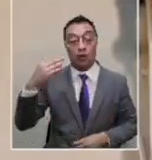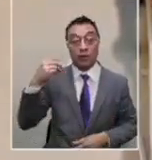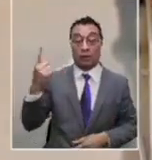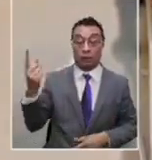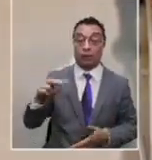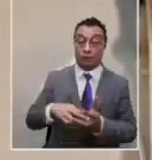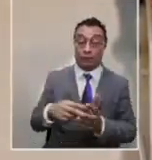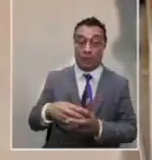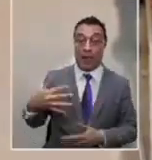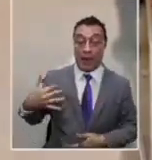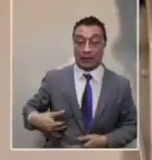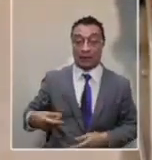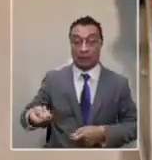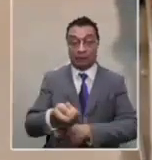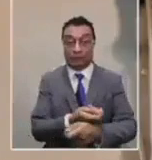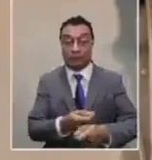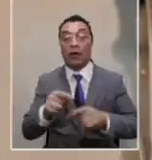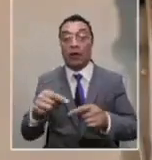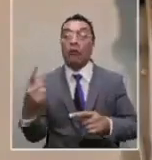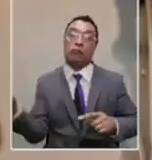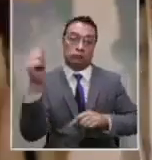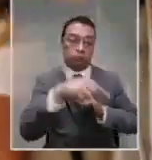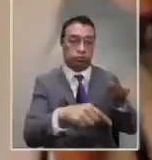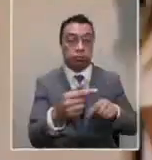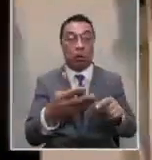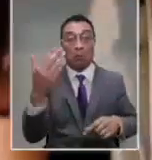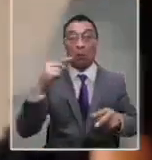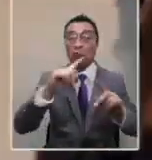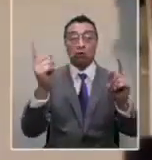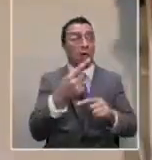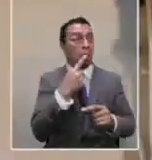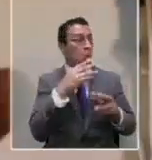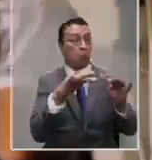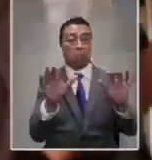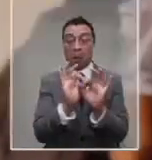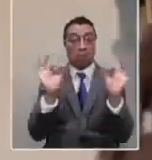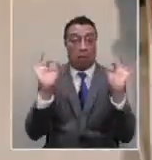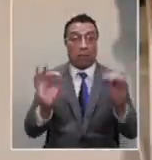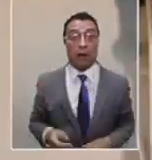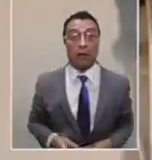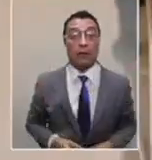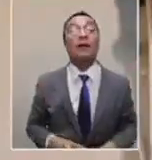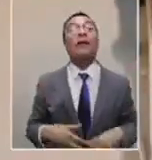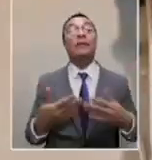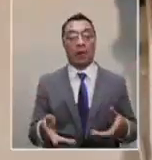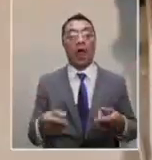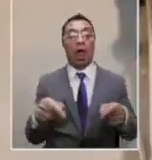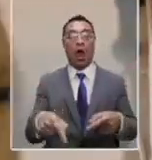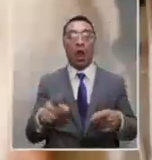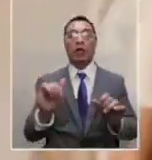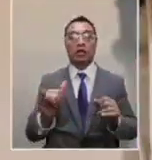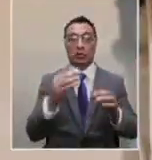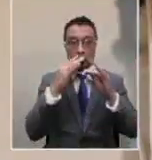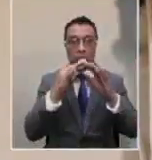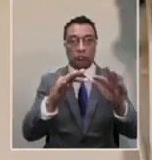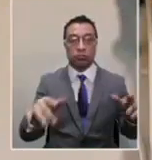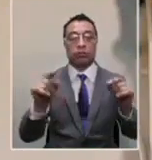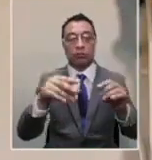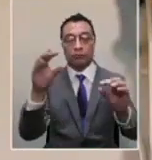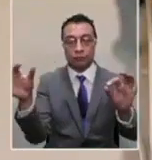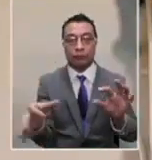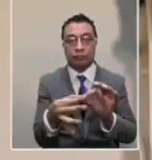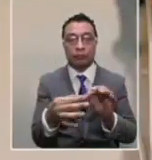país, ¿no es cierto?, de la migración, hace que nunca fue tema. Entonces, hoy día la migración es tema, pero es tema también con